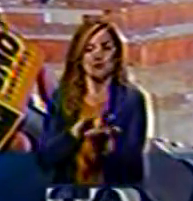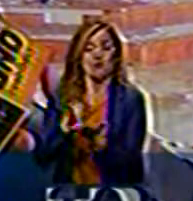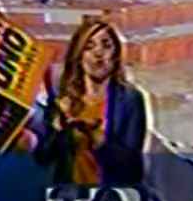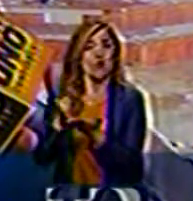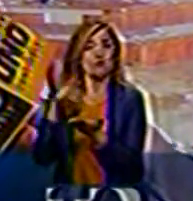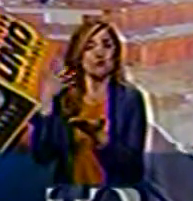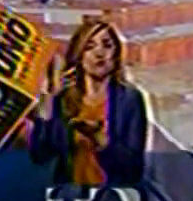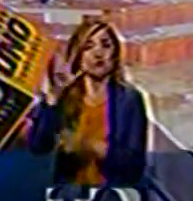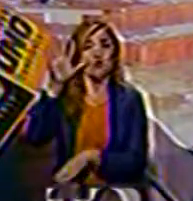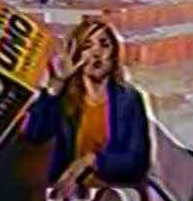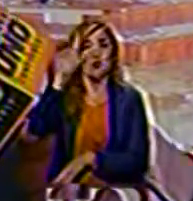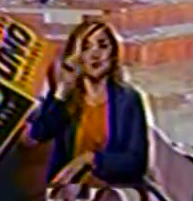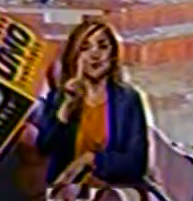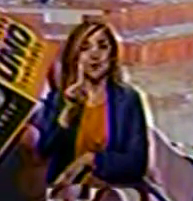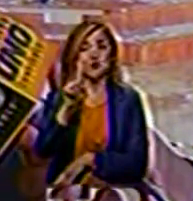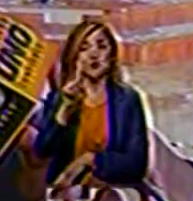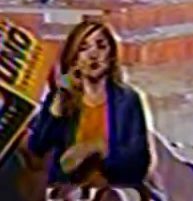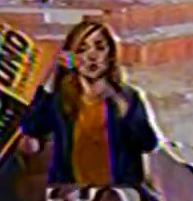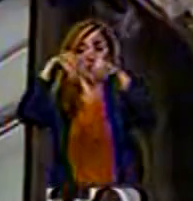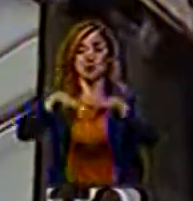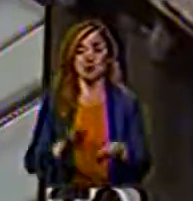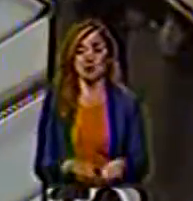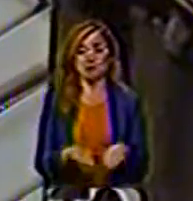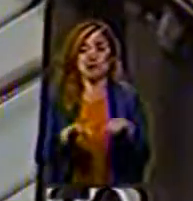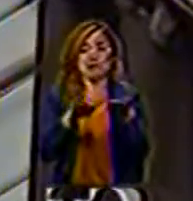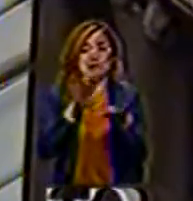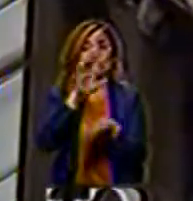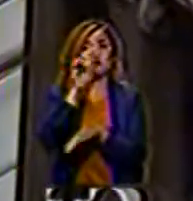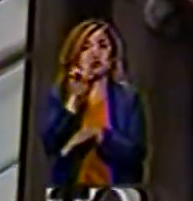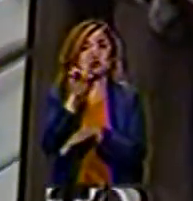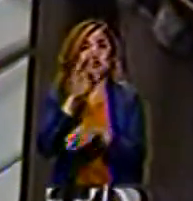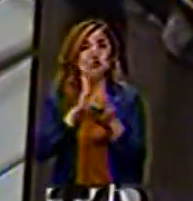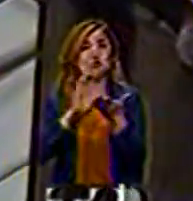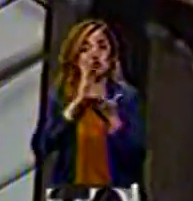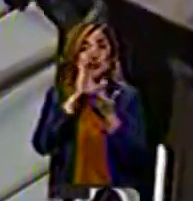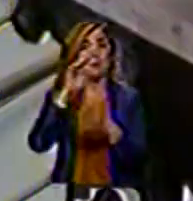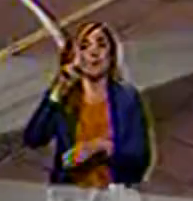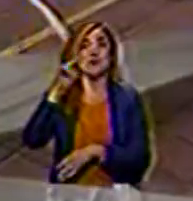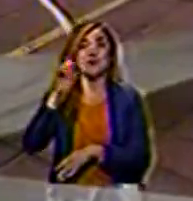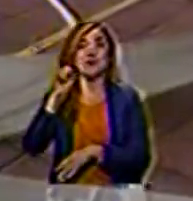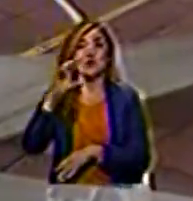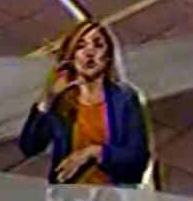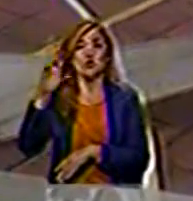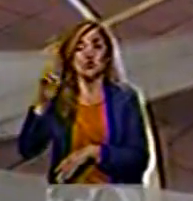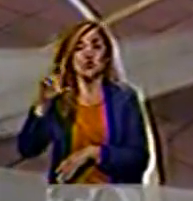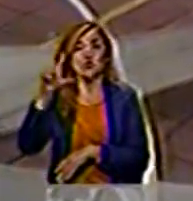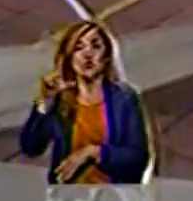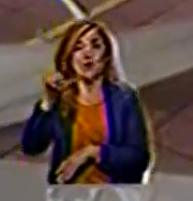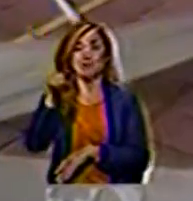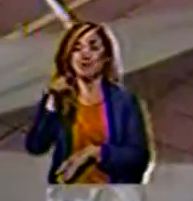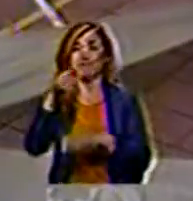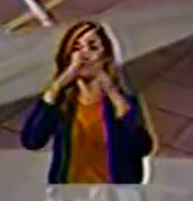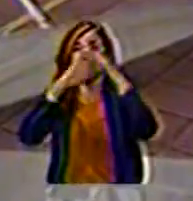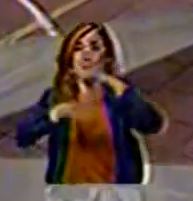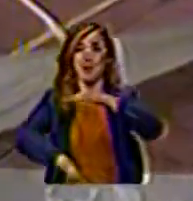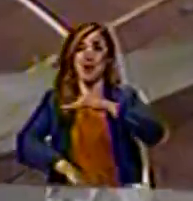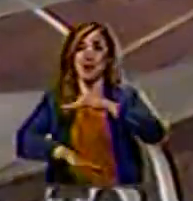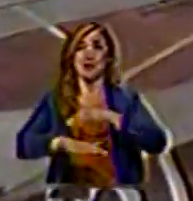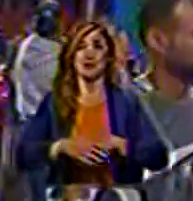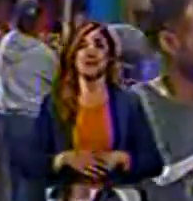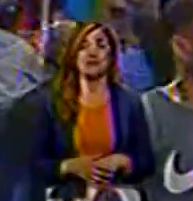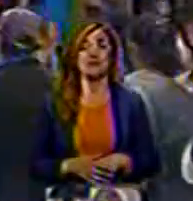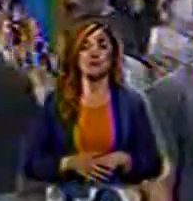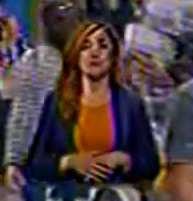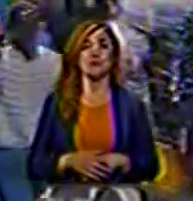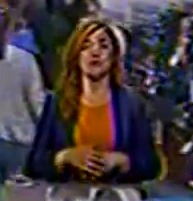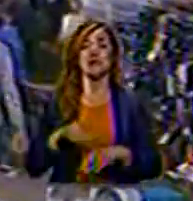inclusive 51 milímetros por metro cuadrado. Además, el colegio San Pedro Pascual también sufrió afectaciones en el techo, pero quienes